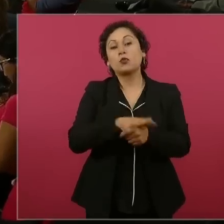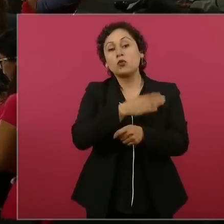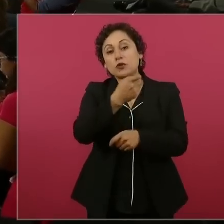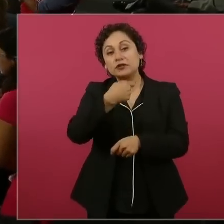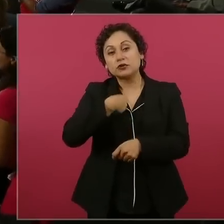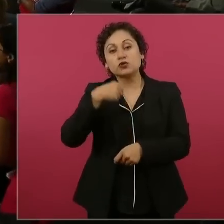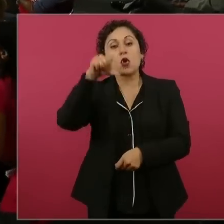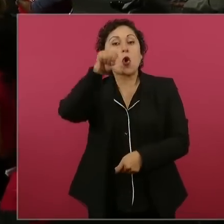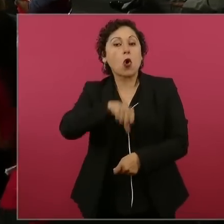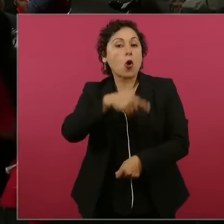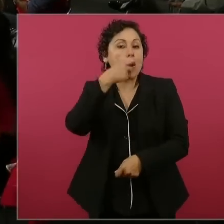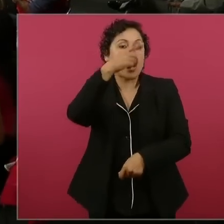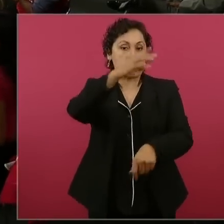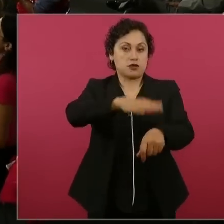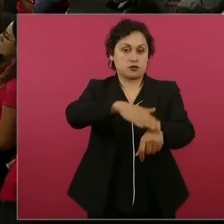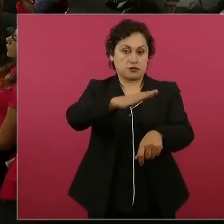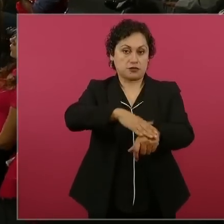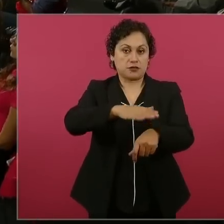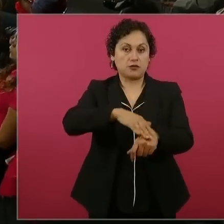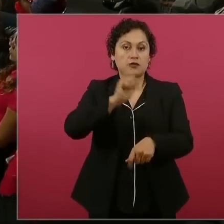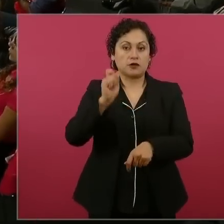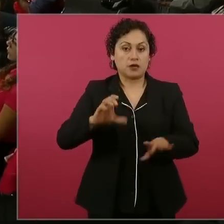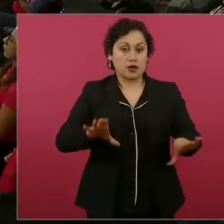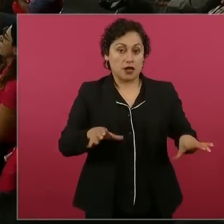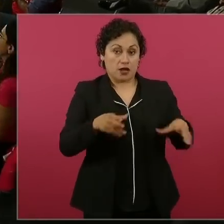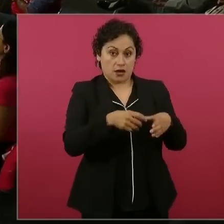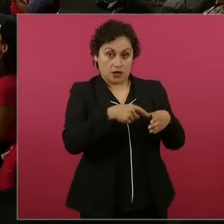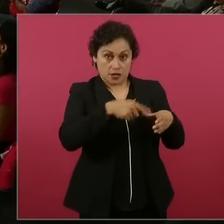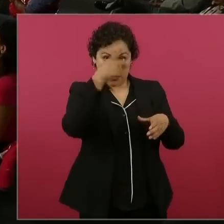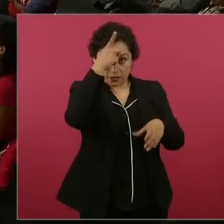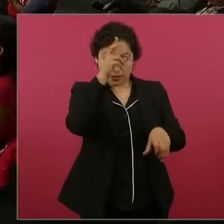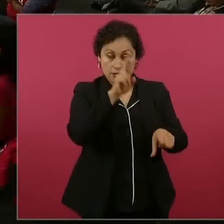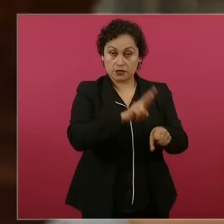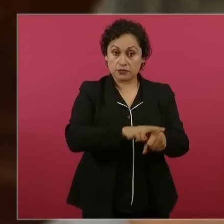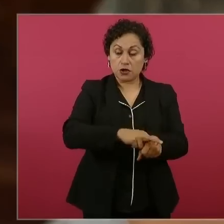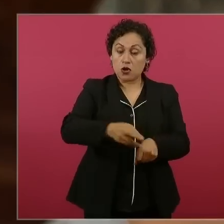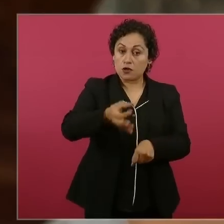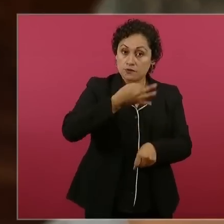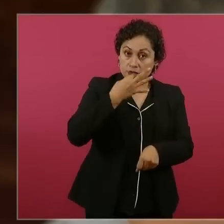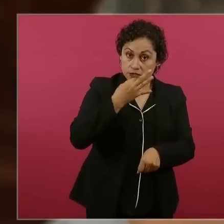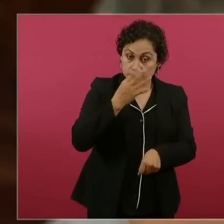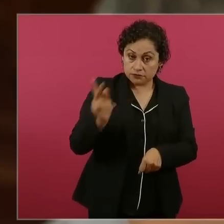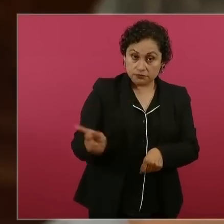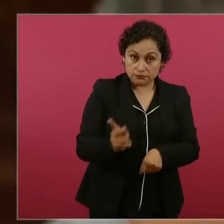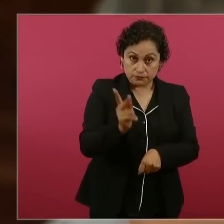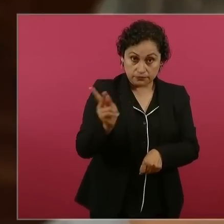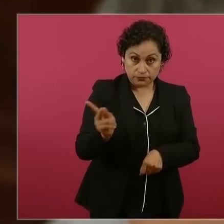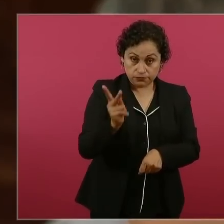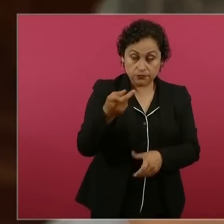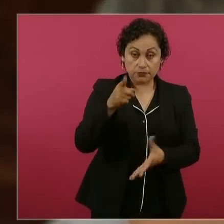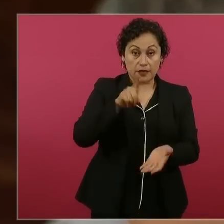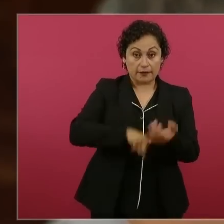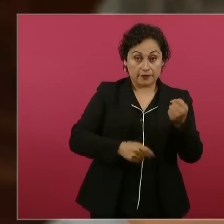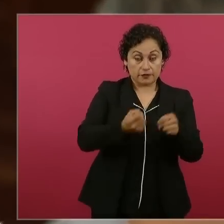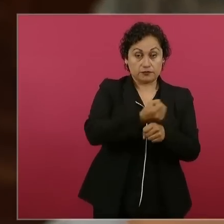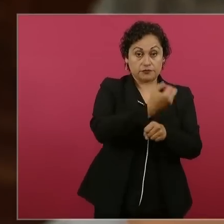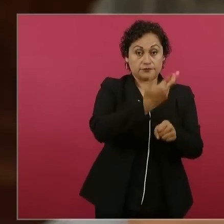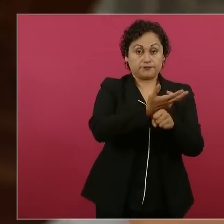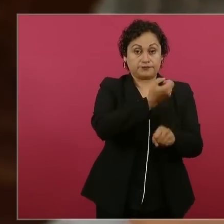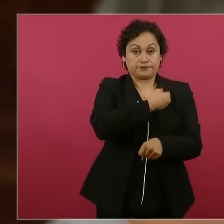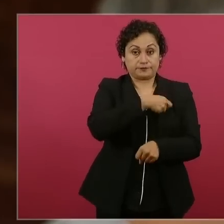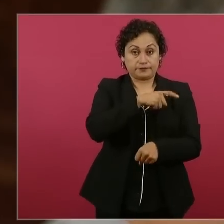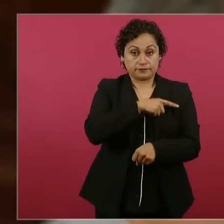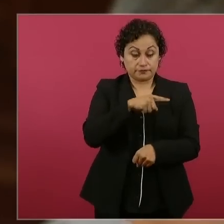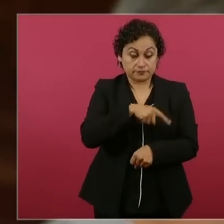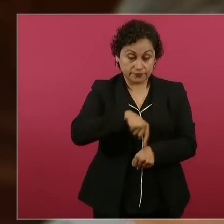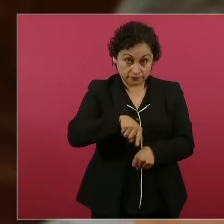si la Dirección de Medicina Tradicional y Desarrollo Intercultural de la Secretaría de Salud hiciera